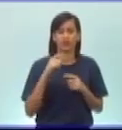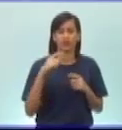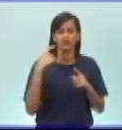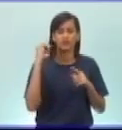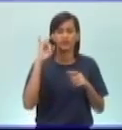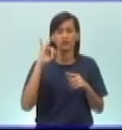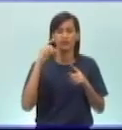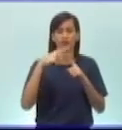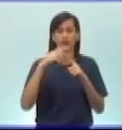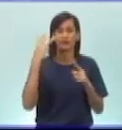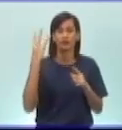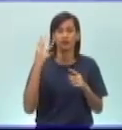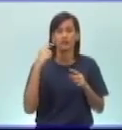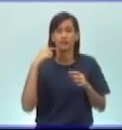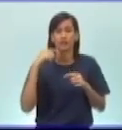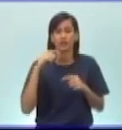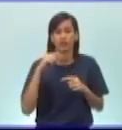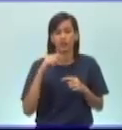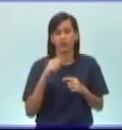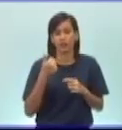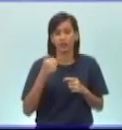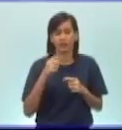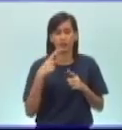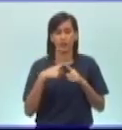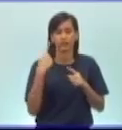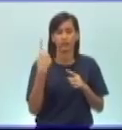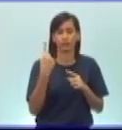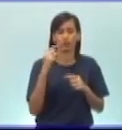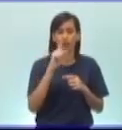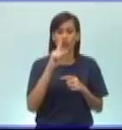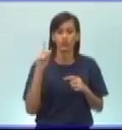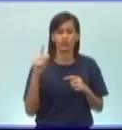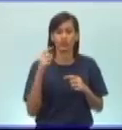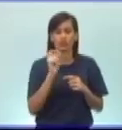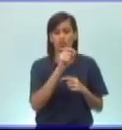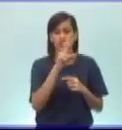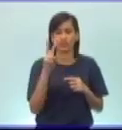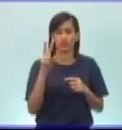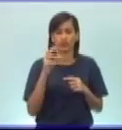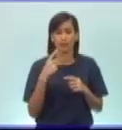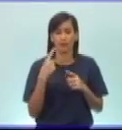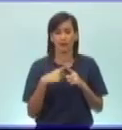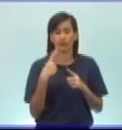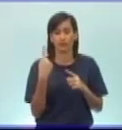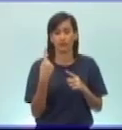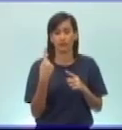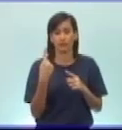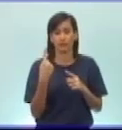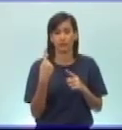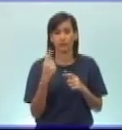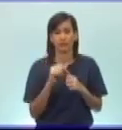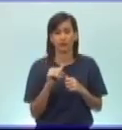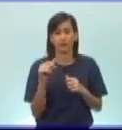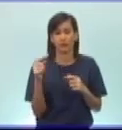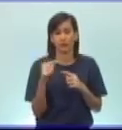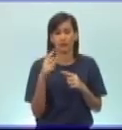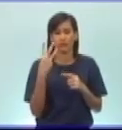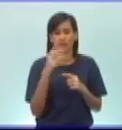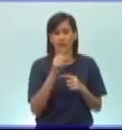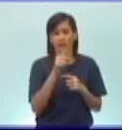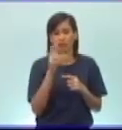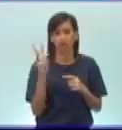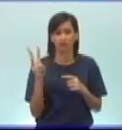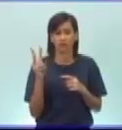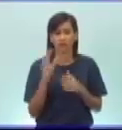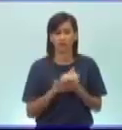a 10. Más 1, 11. Y 12 más 1 es igual a 13.